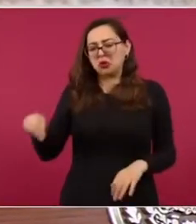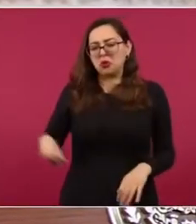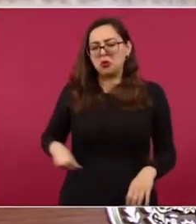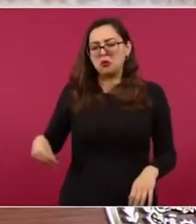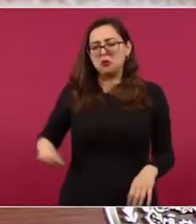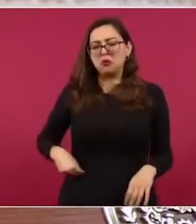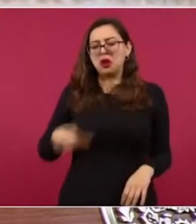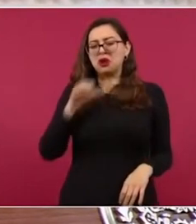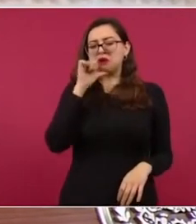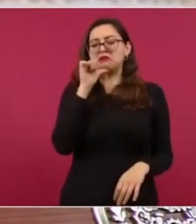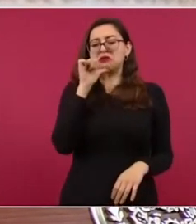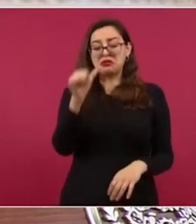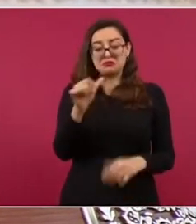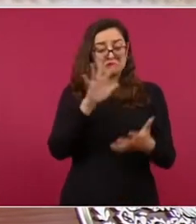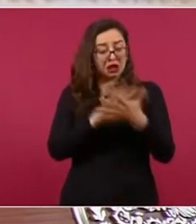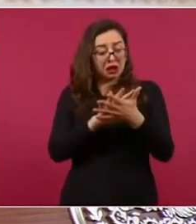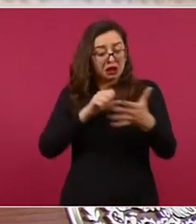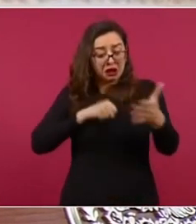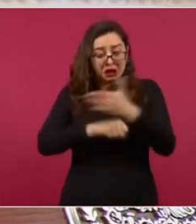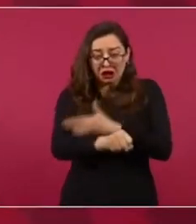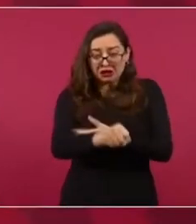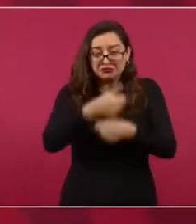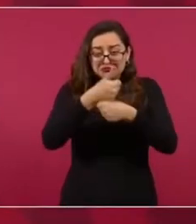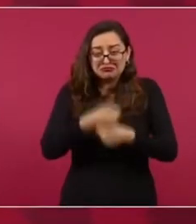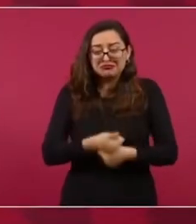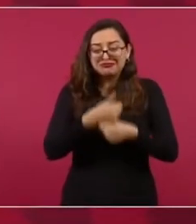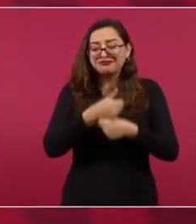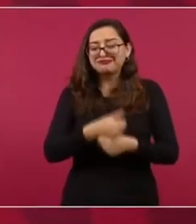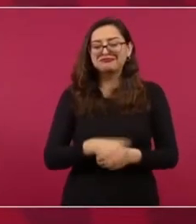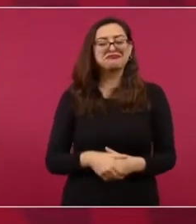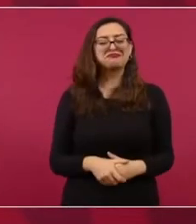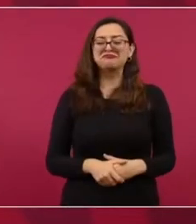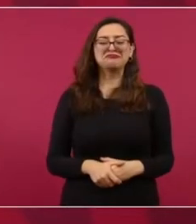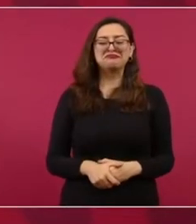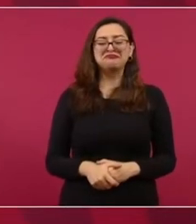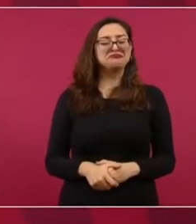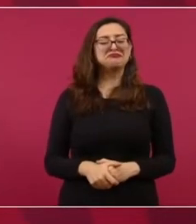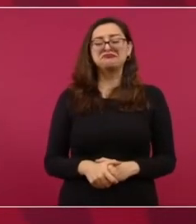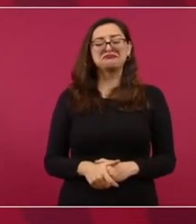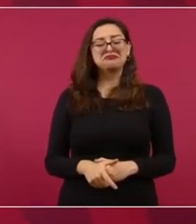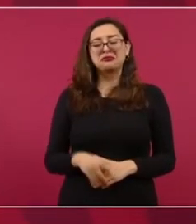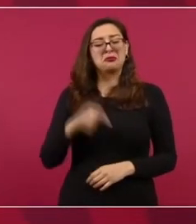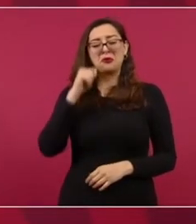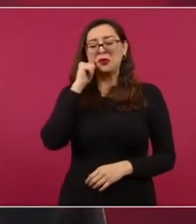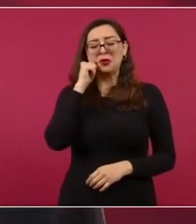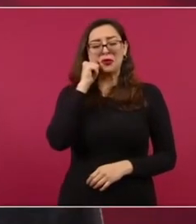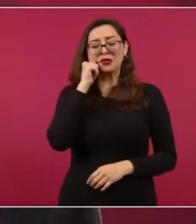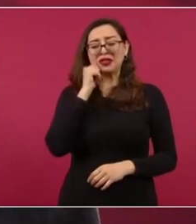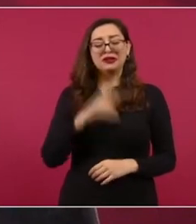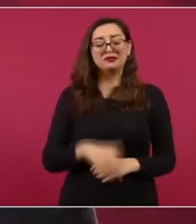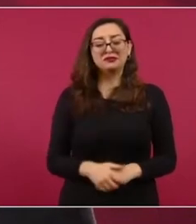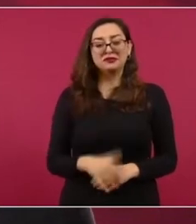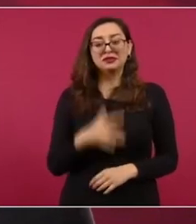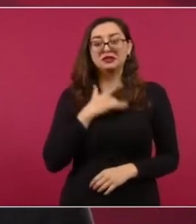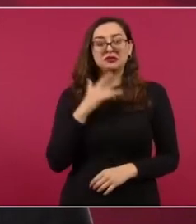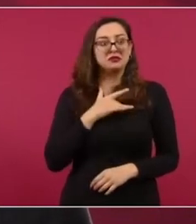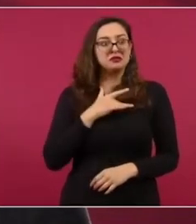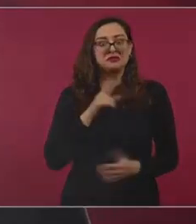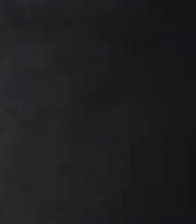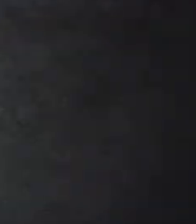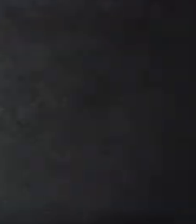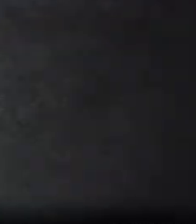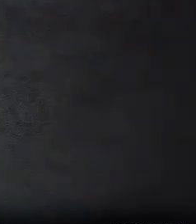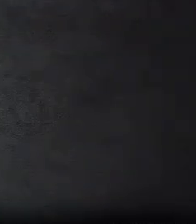no importa, le diría yo que la cárcel a veces hasta protege.